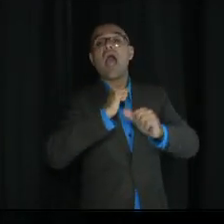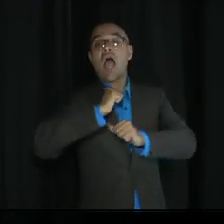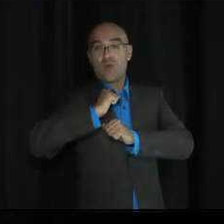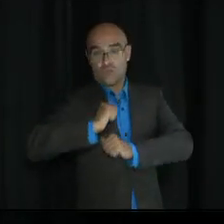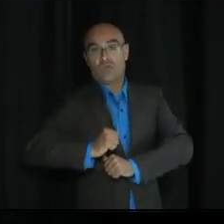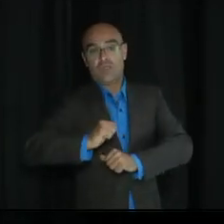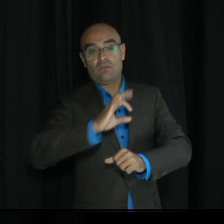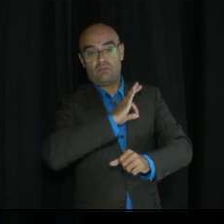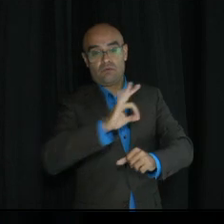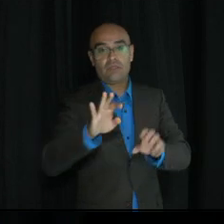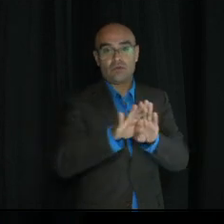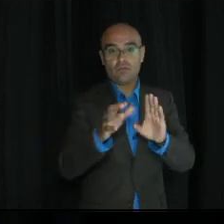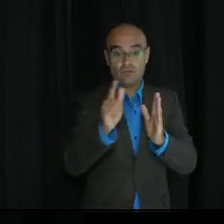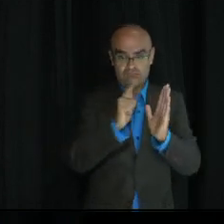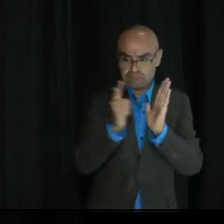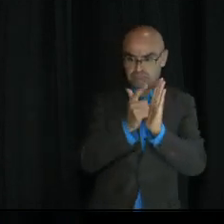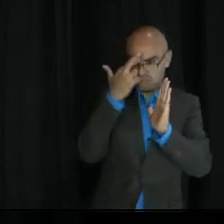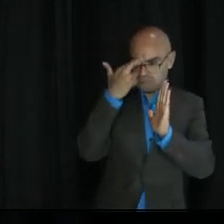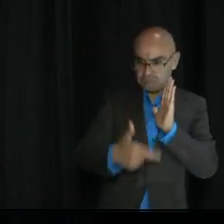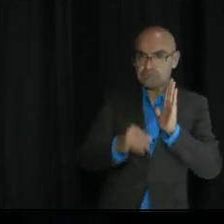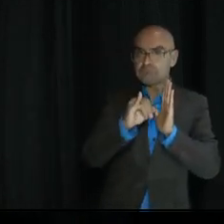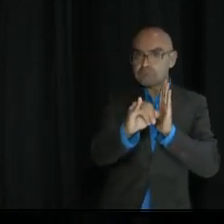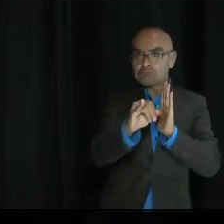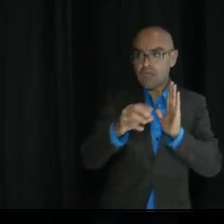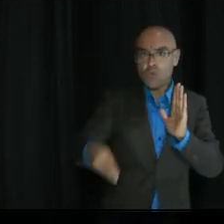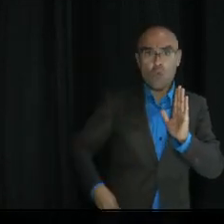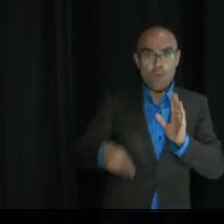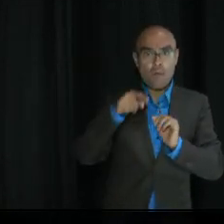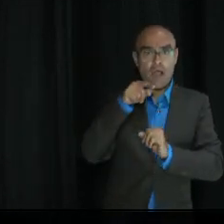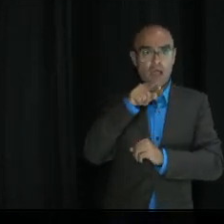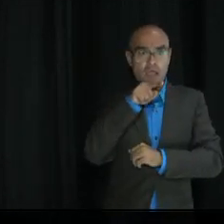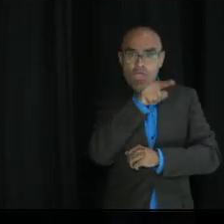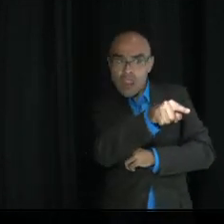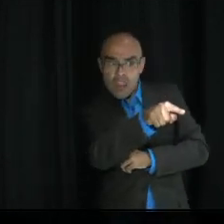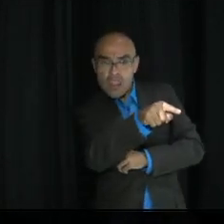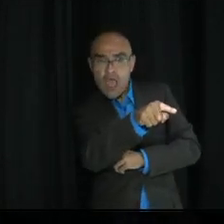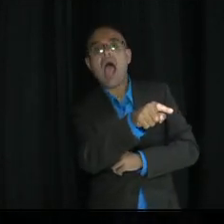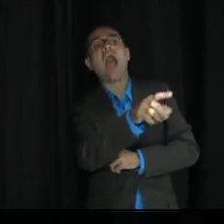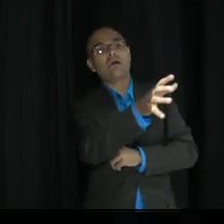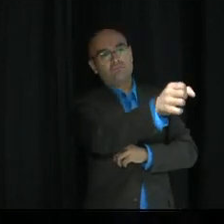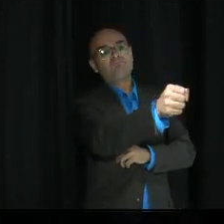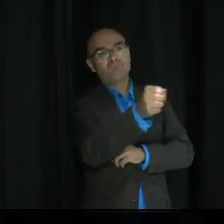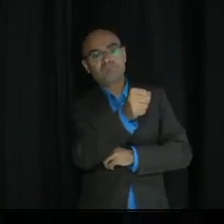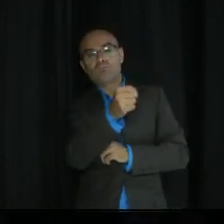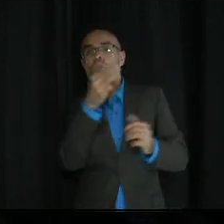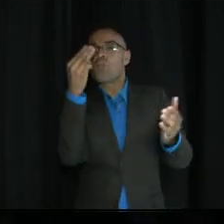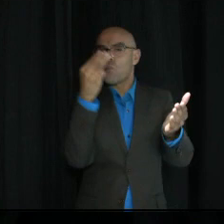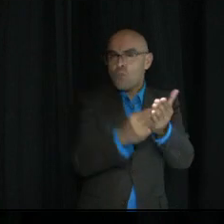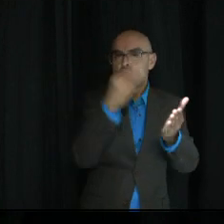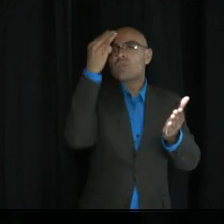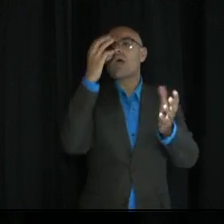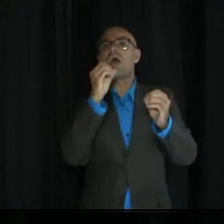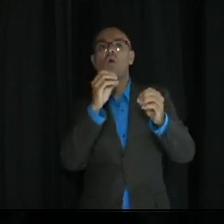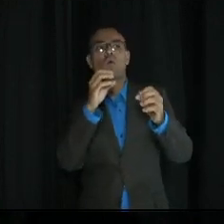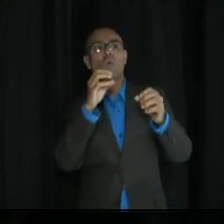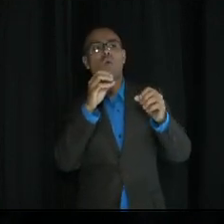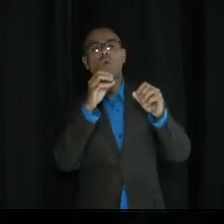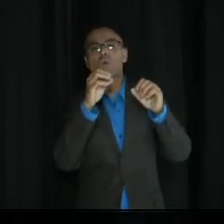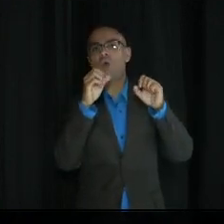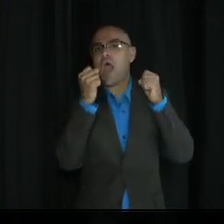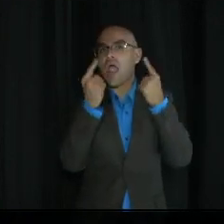un delito del ámbito de la competencia de la Fiscalía General de la República o a través de la